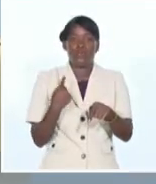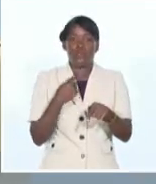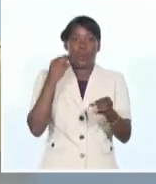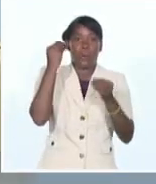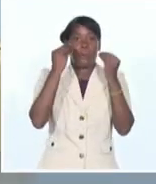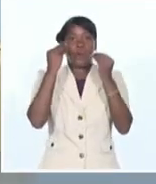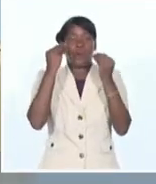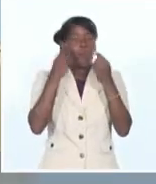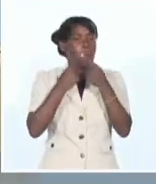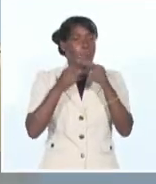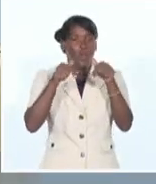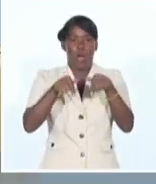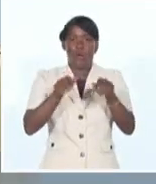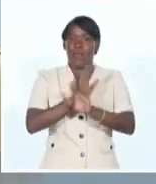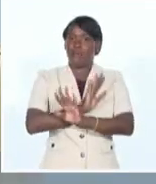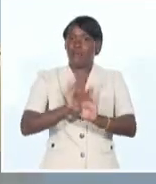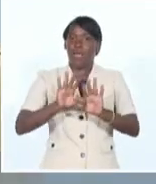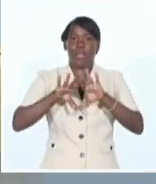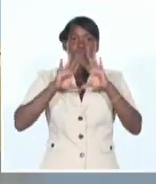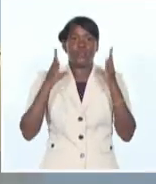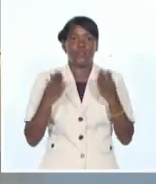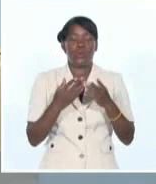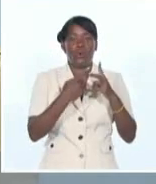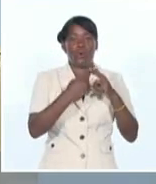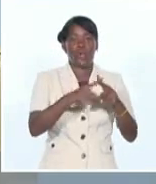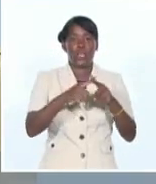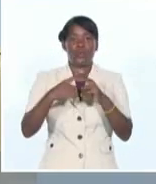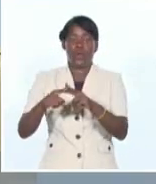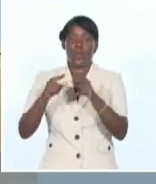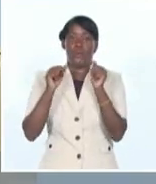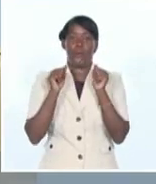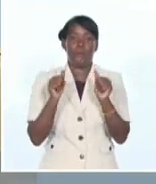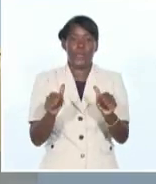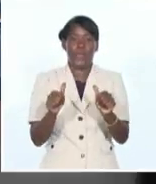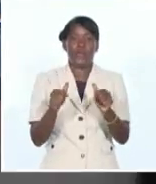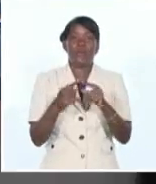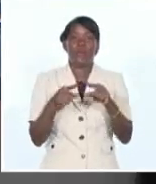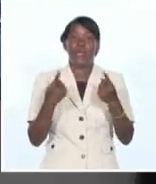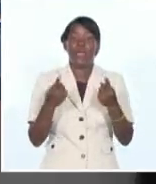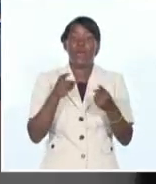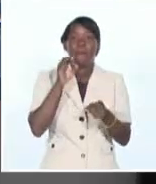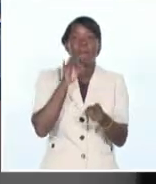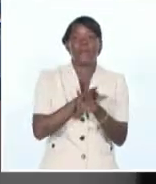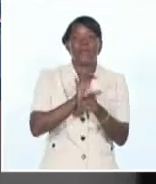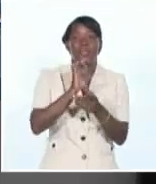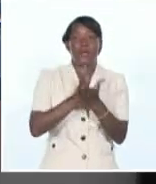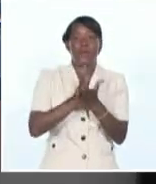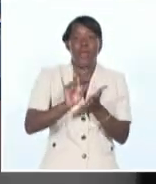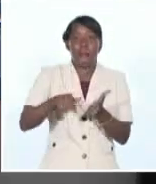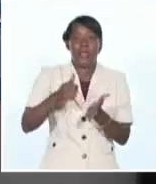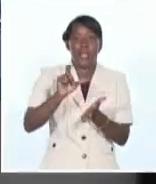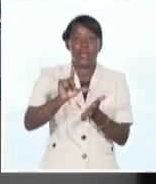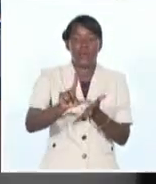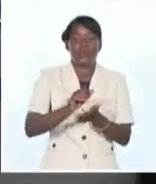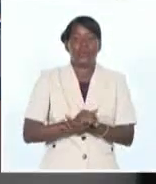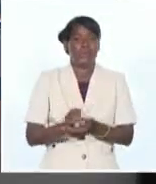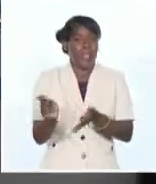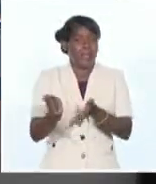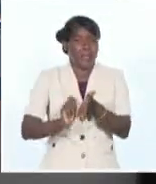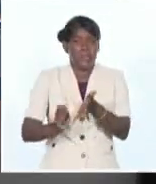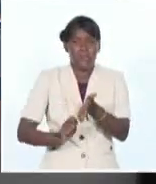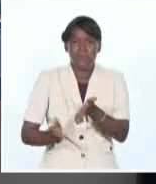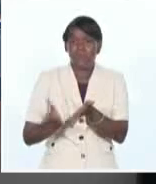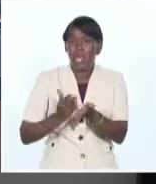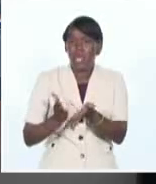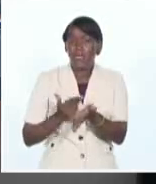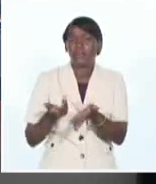curso, pero que logramos tener, incluso para la especialidad, es decir, para la formación general, con todas las libretas, los lápices, lo que hoy se